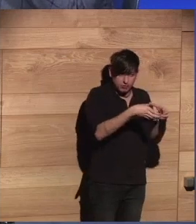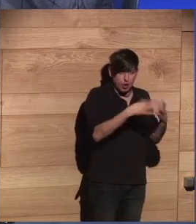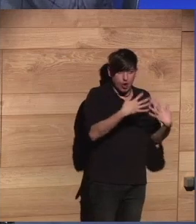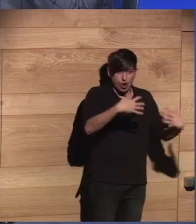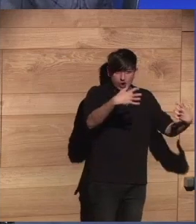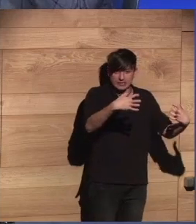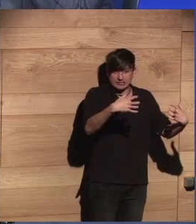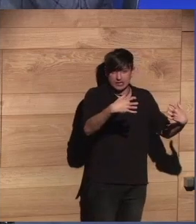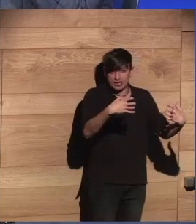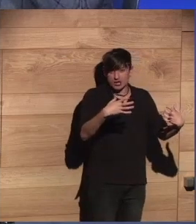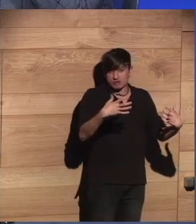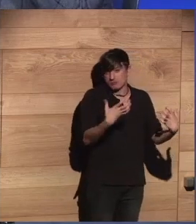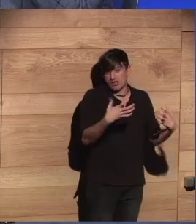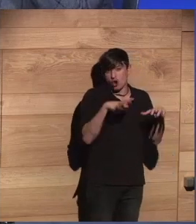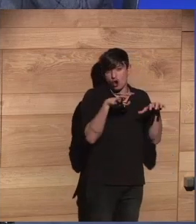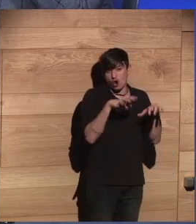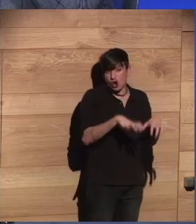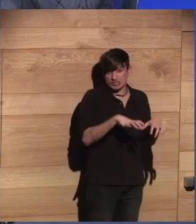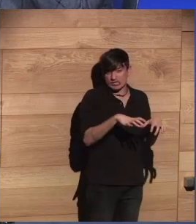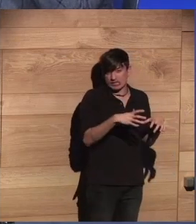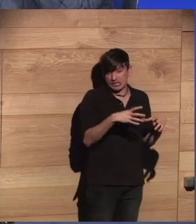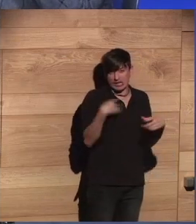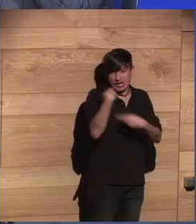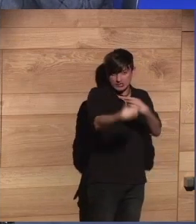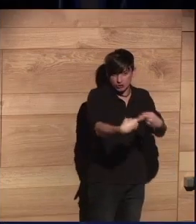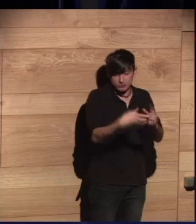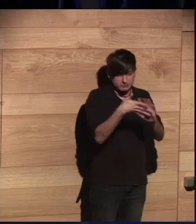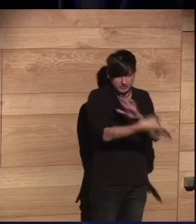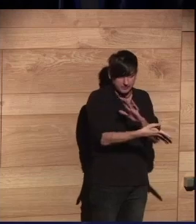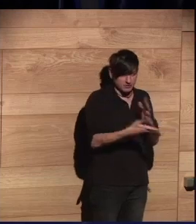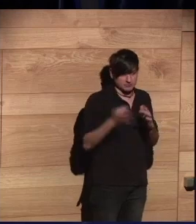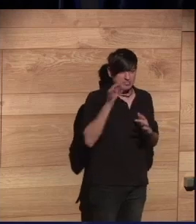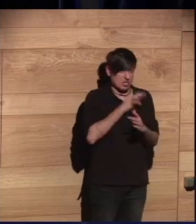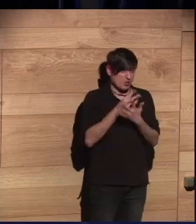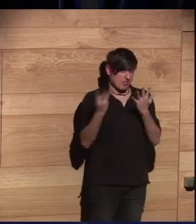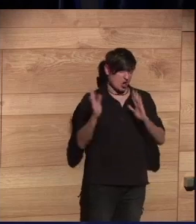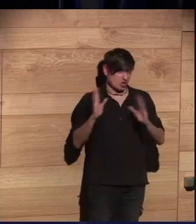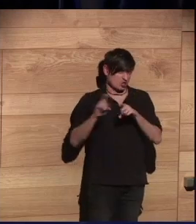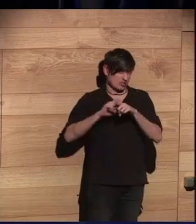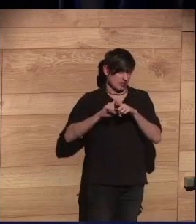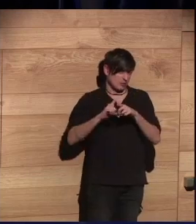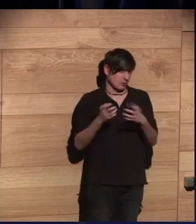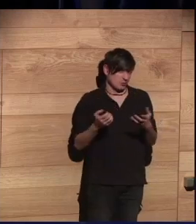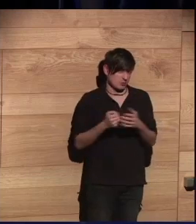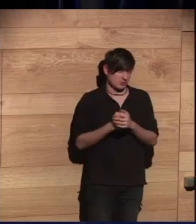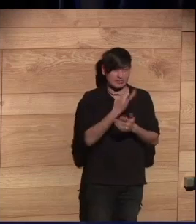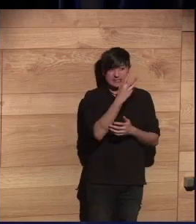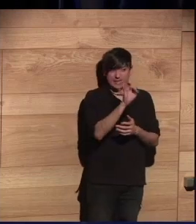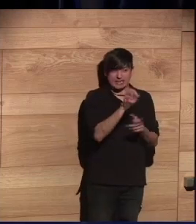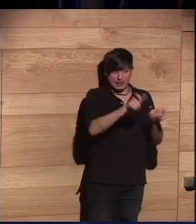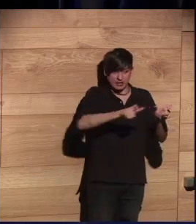orquesta de corte clásico. Clásico me refiero, pues, 18esco, ¿no? Claro. Pues en torno a 30